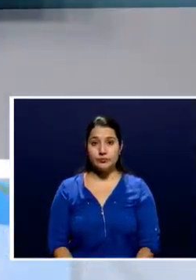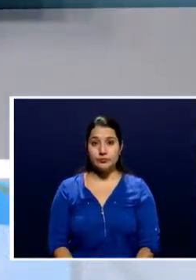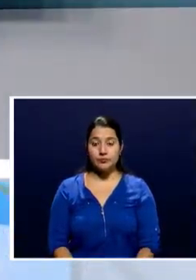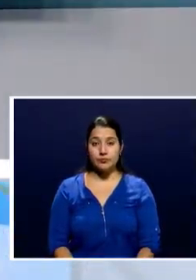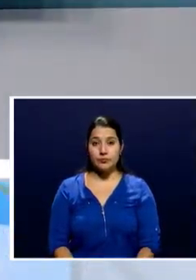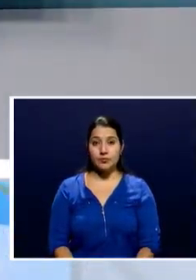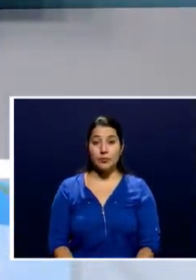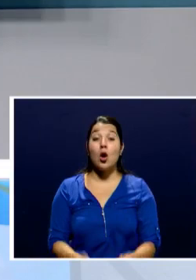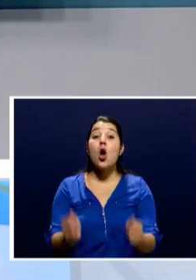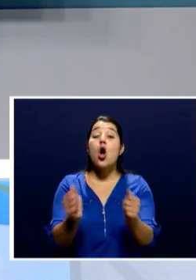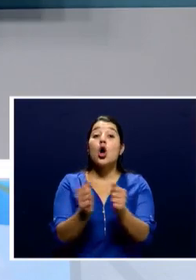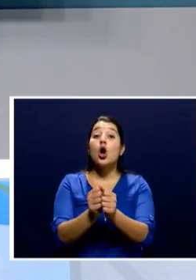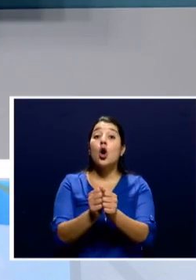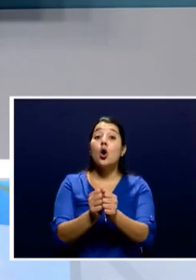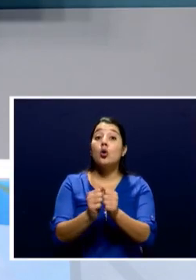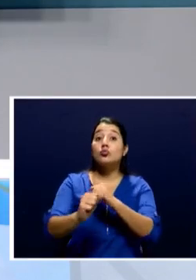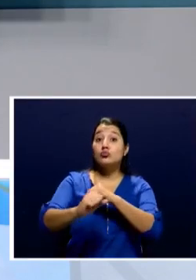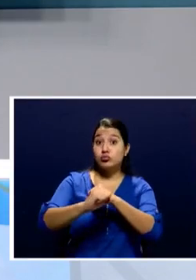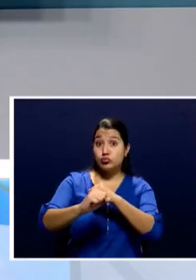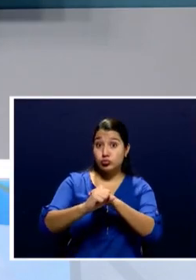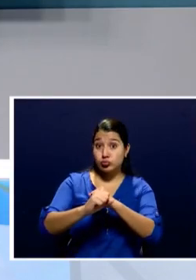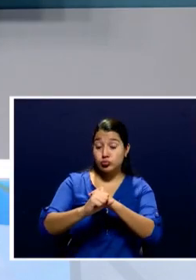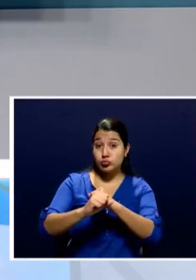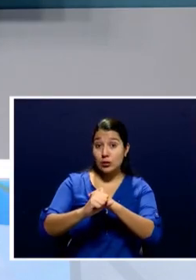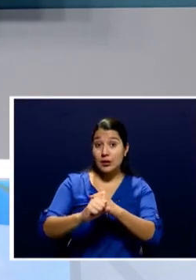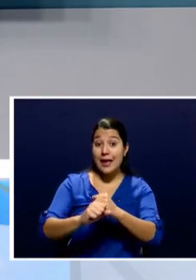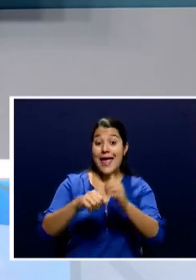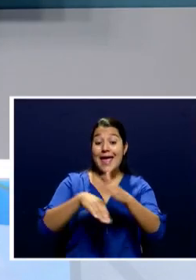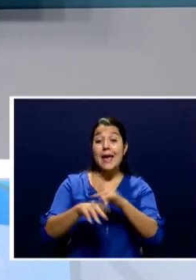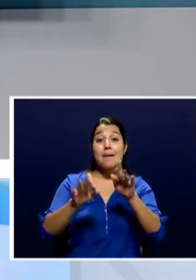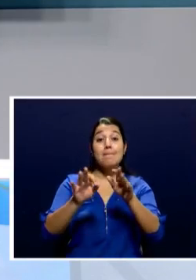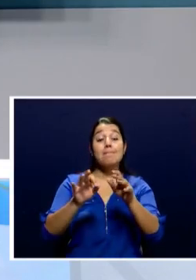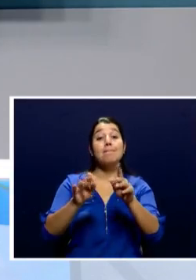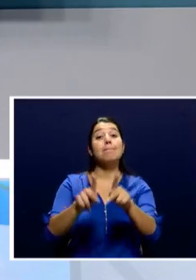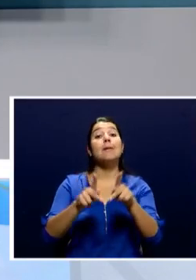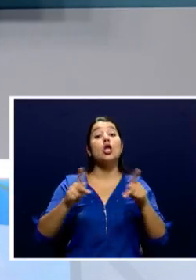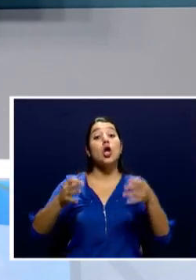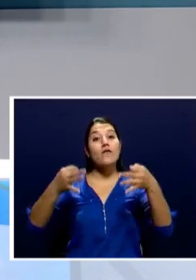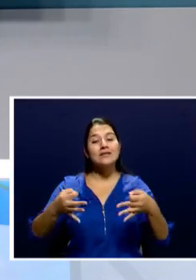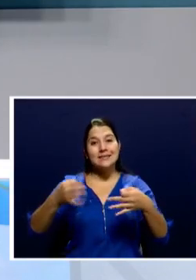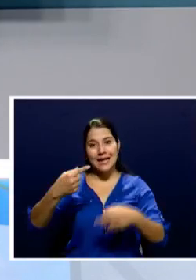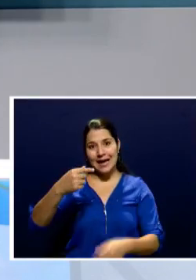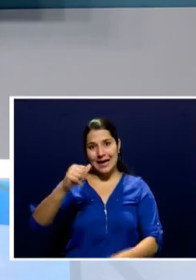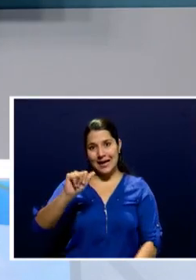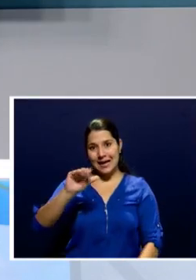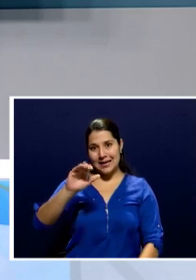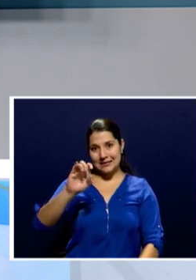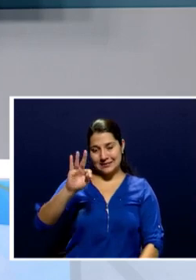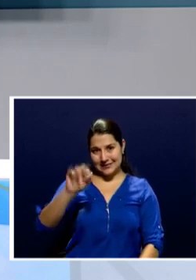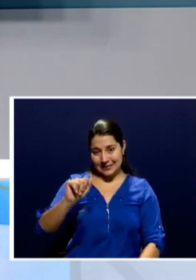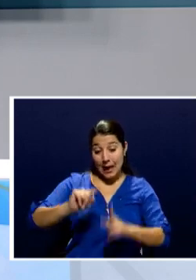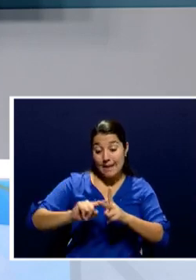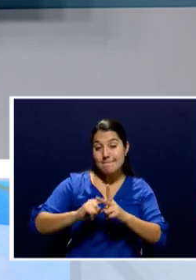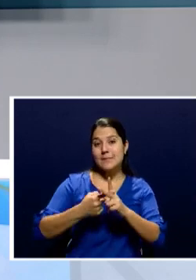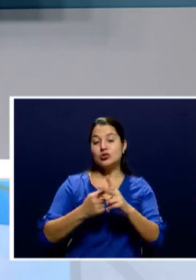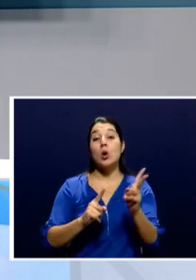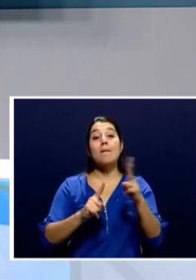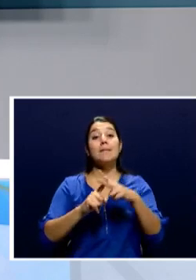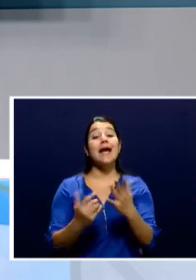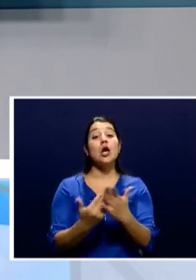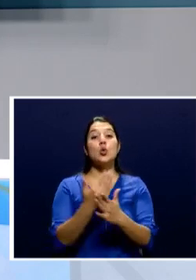Y con la publicación en el diario oficial La Gaceta, comenzó hoy a regir la nueva ley que permite a las empresas